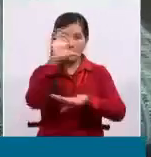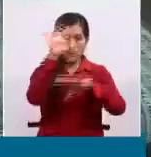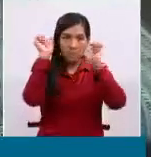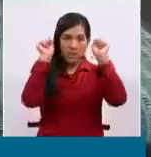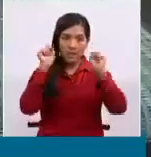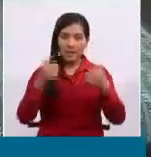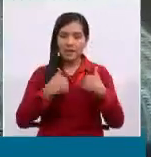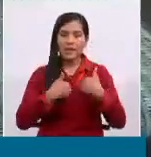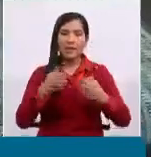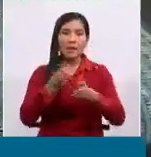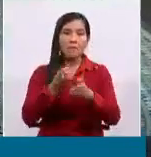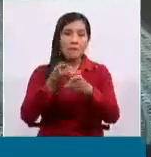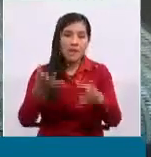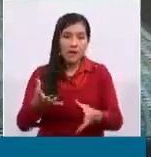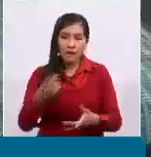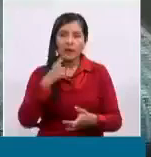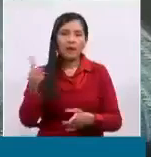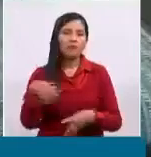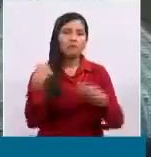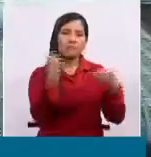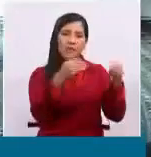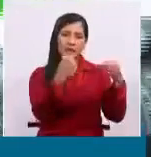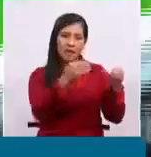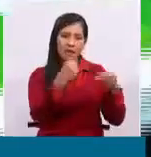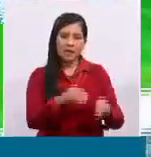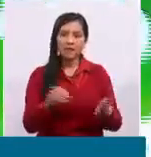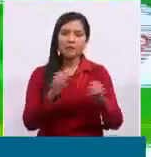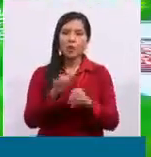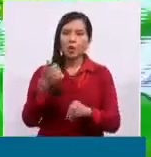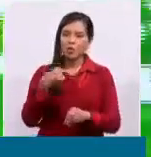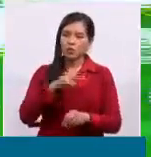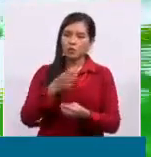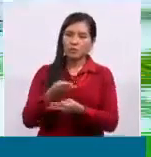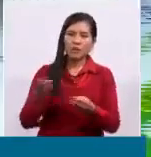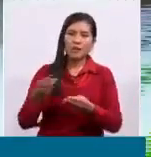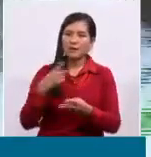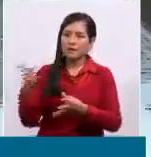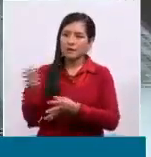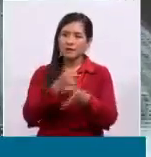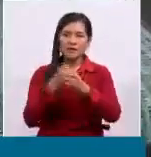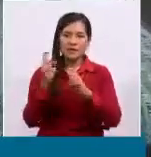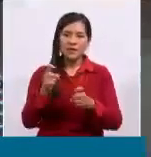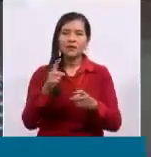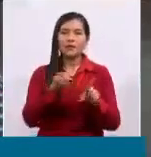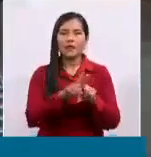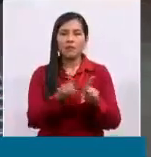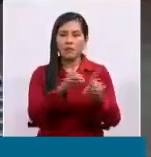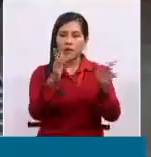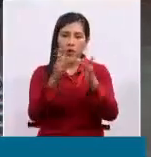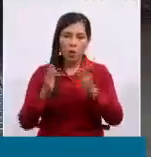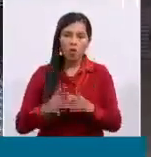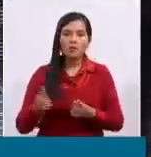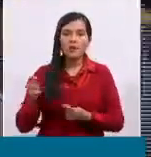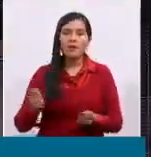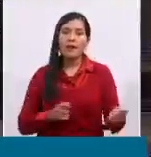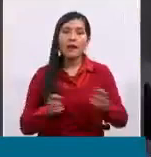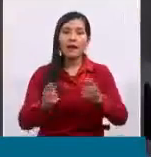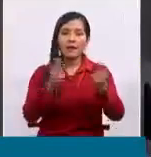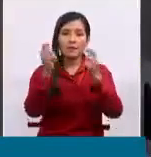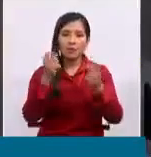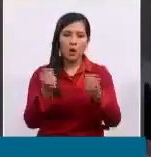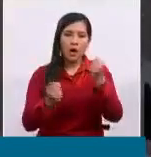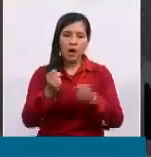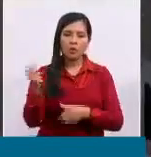de roca fosfórica y capinota y, bueno, todos los otros insumos que vamos a tener como planta, el sector del autotransporte,